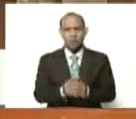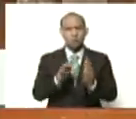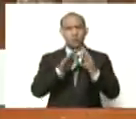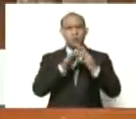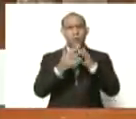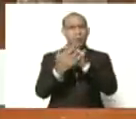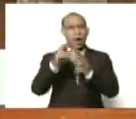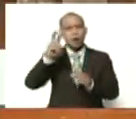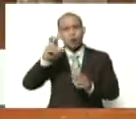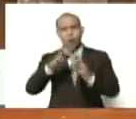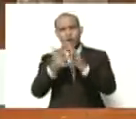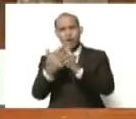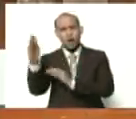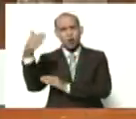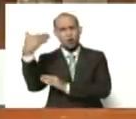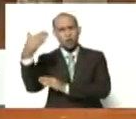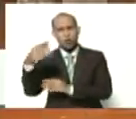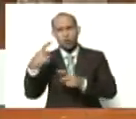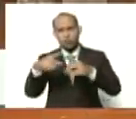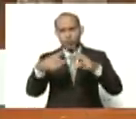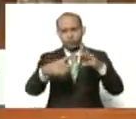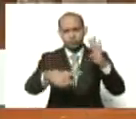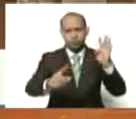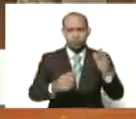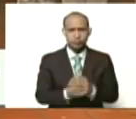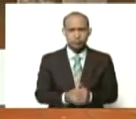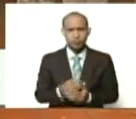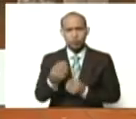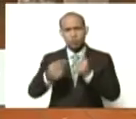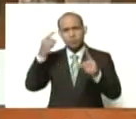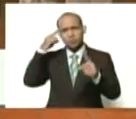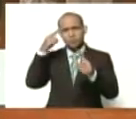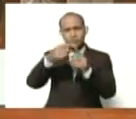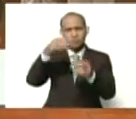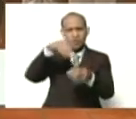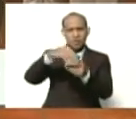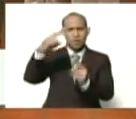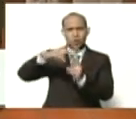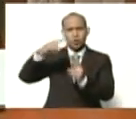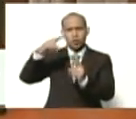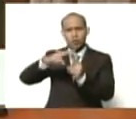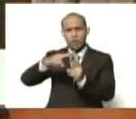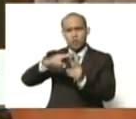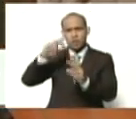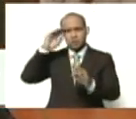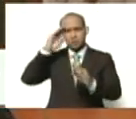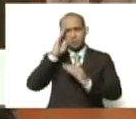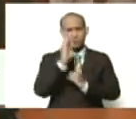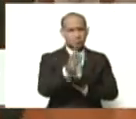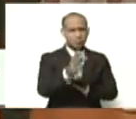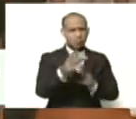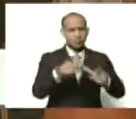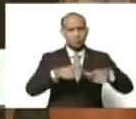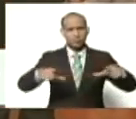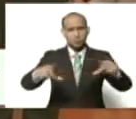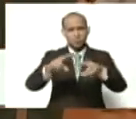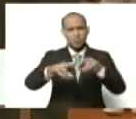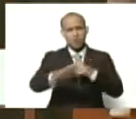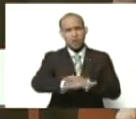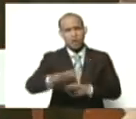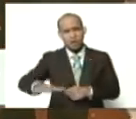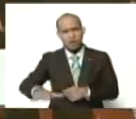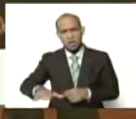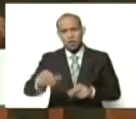Tricolor y el Protectorado, quienes hemos tomado como objetivos en Táchira abordar el área de pediatría del Hospital Central de San